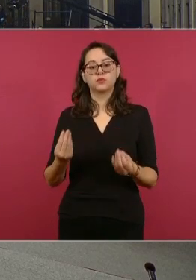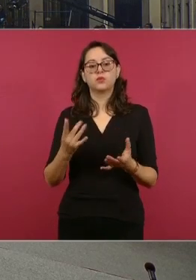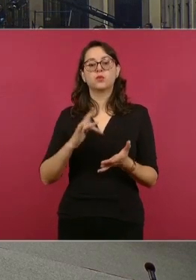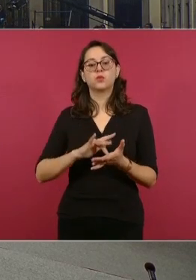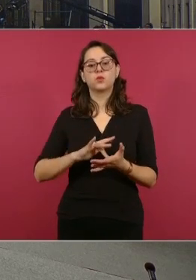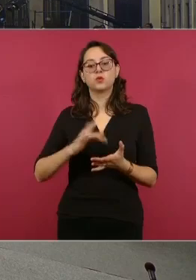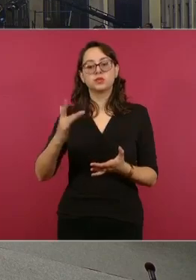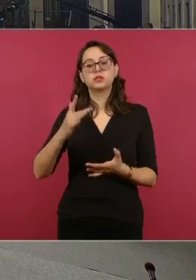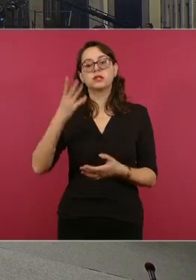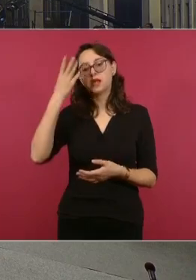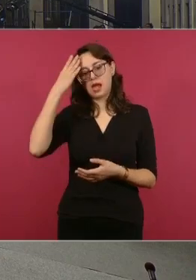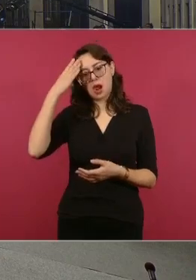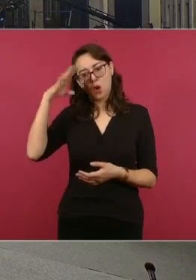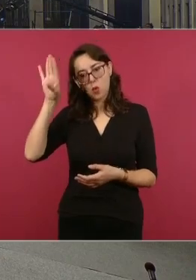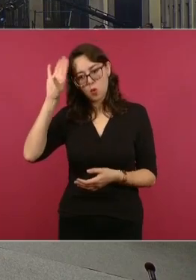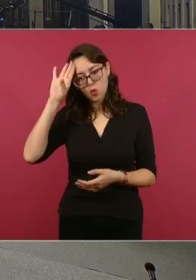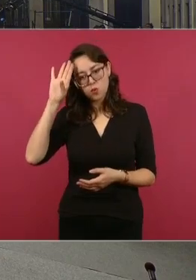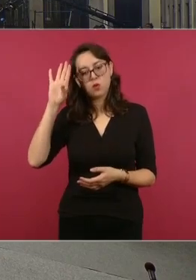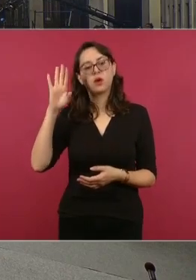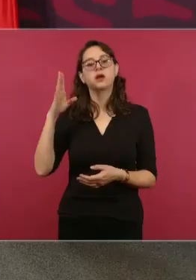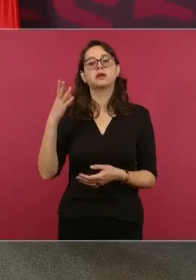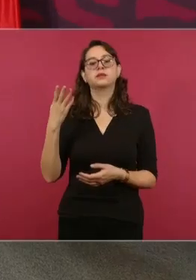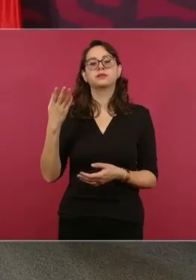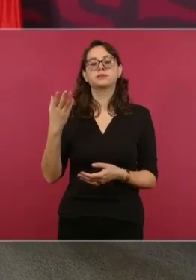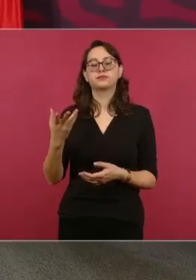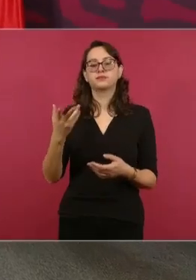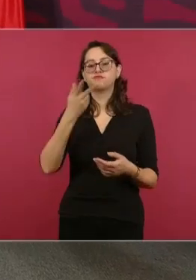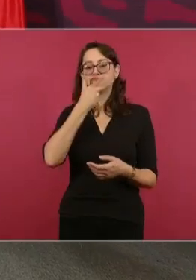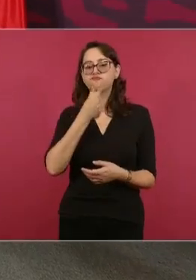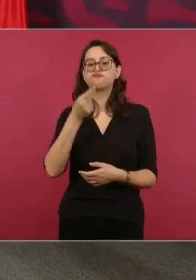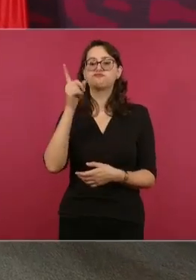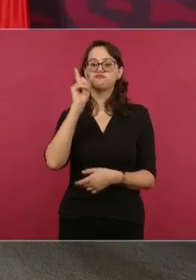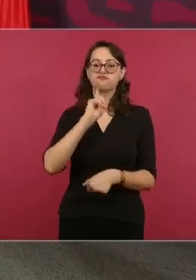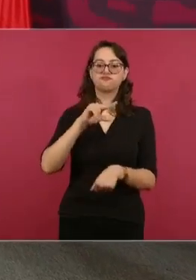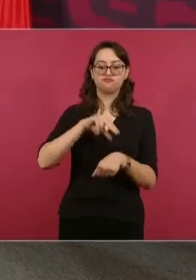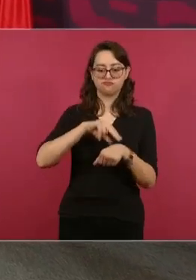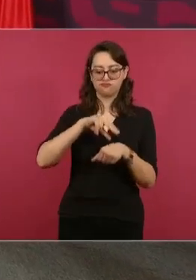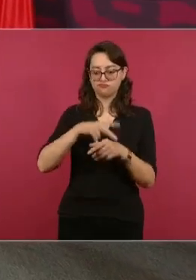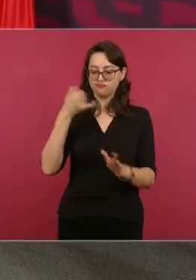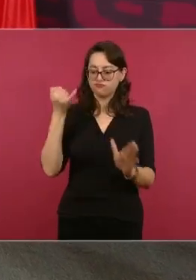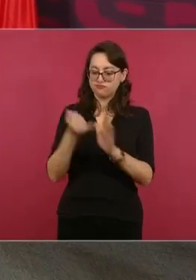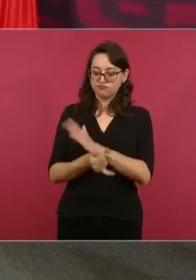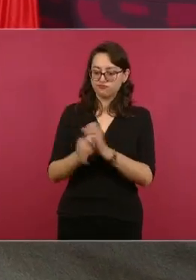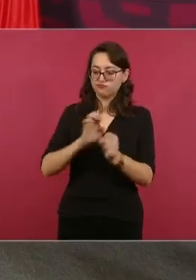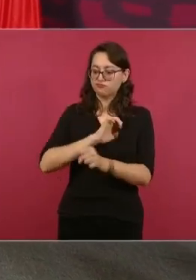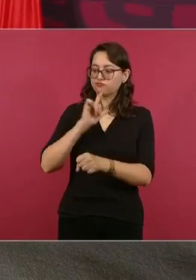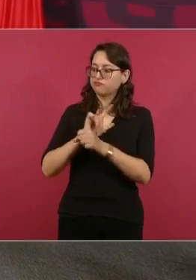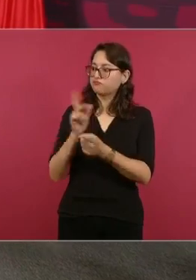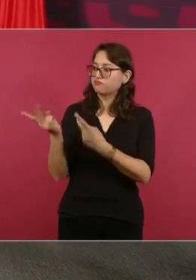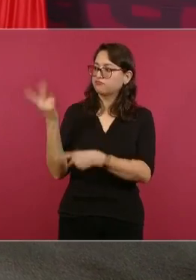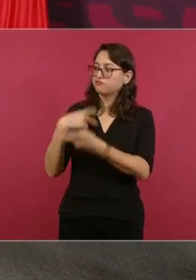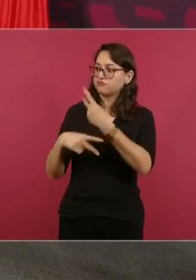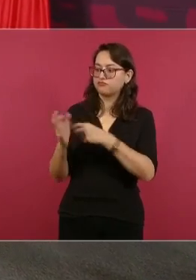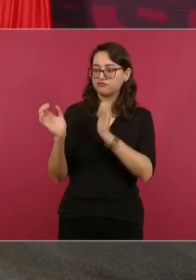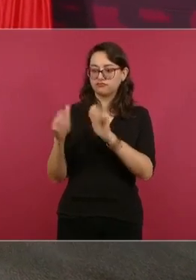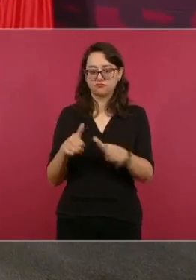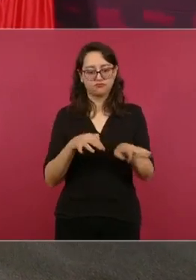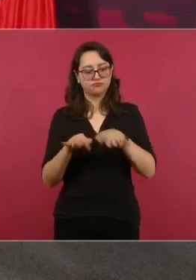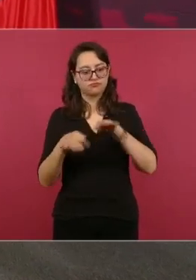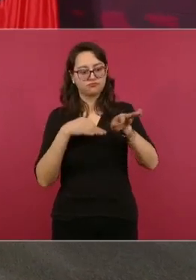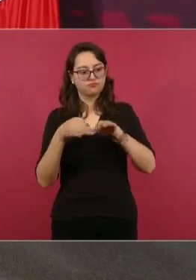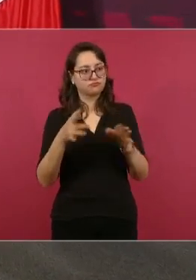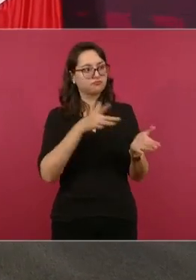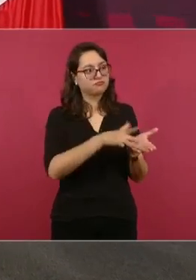Cuba, al pueblo cubano y a las médicas, médicos que hoy fortalecen nuestro sistema de